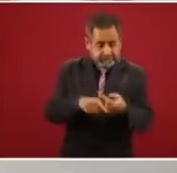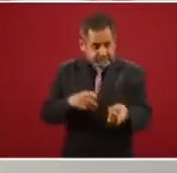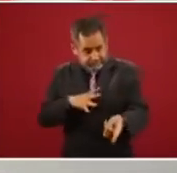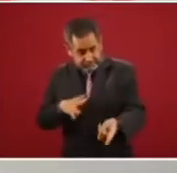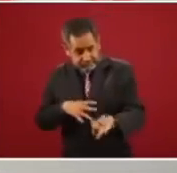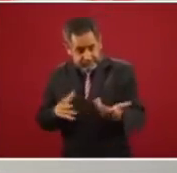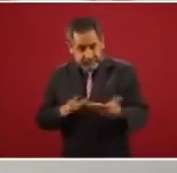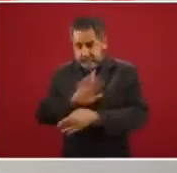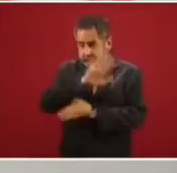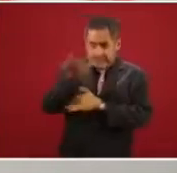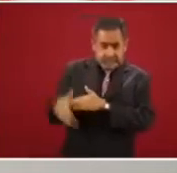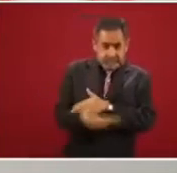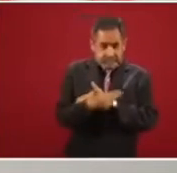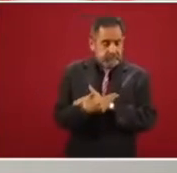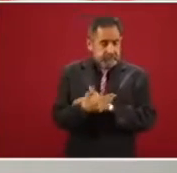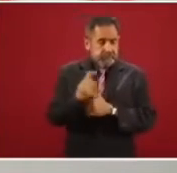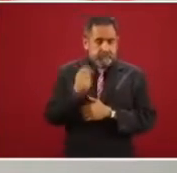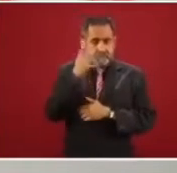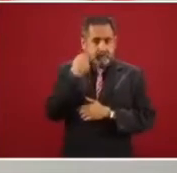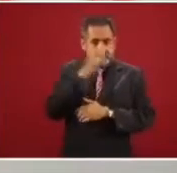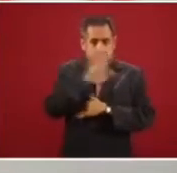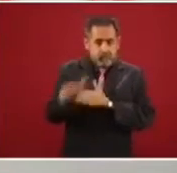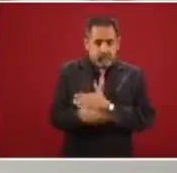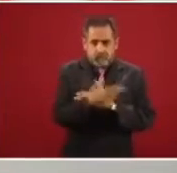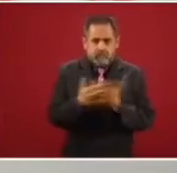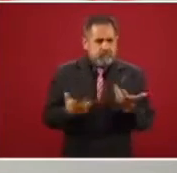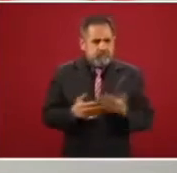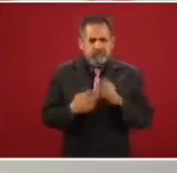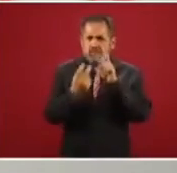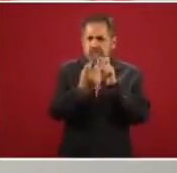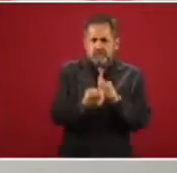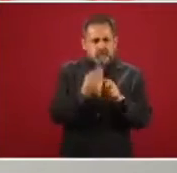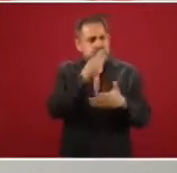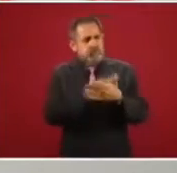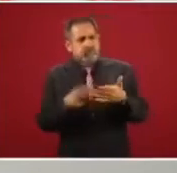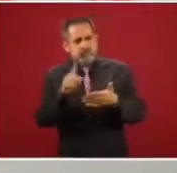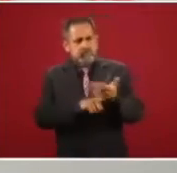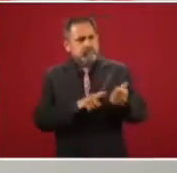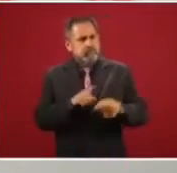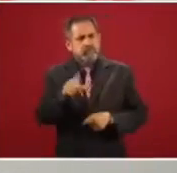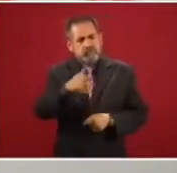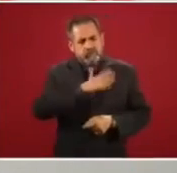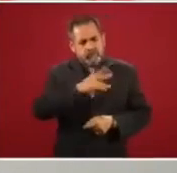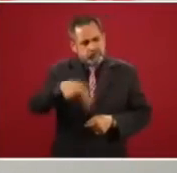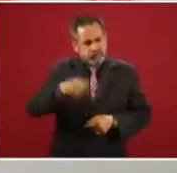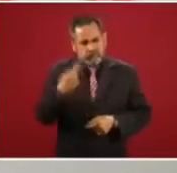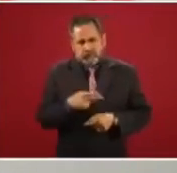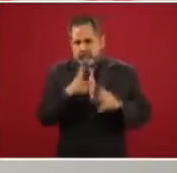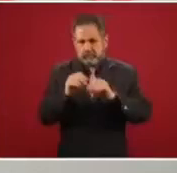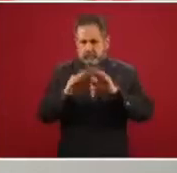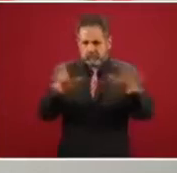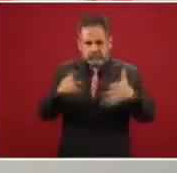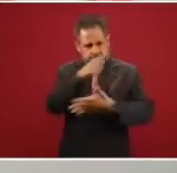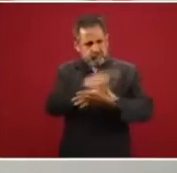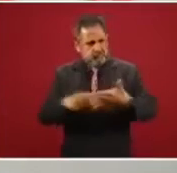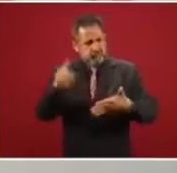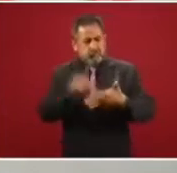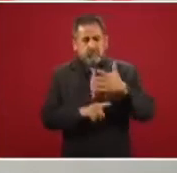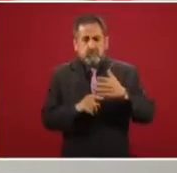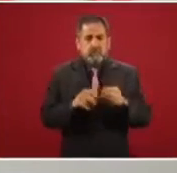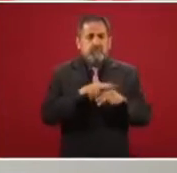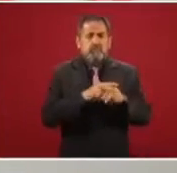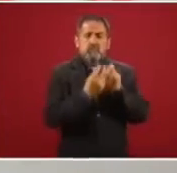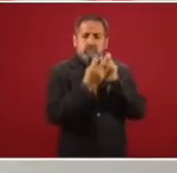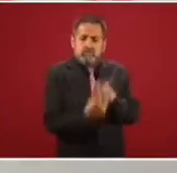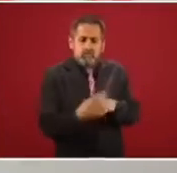el pediatra en todos los turnos que son necesarios la consulta externa no se está cancelando que bueno que lo pregunta para aclararlo no estamos cancelando la consulta externa